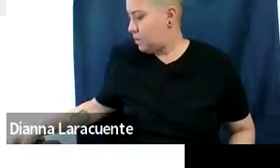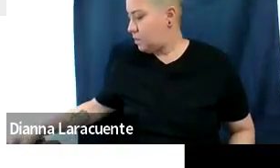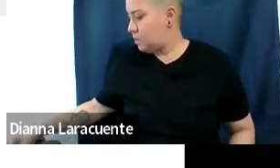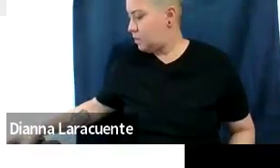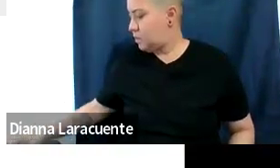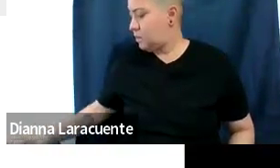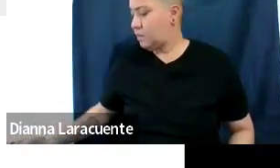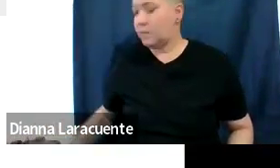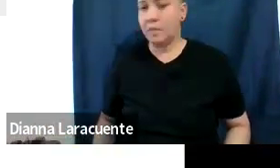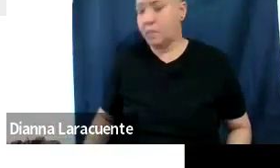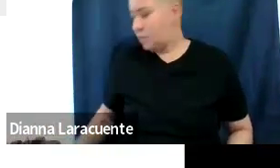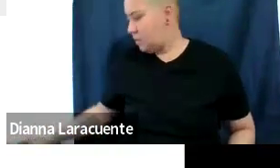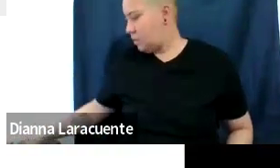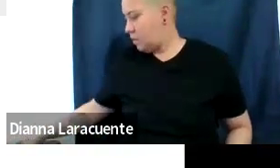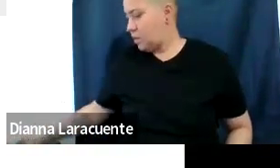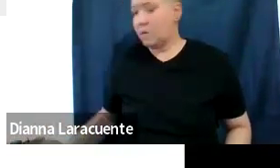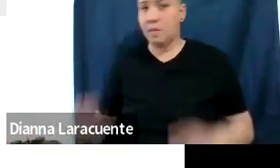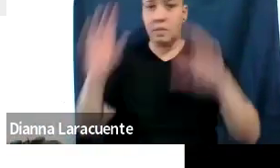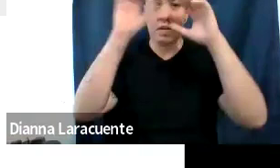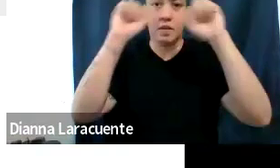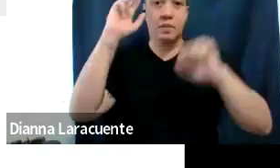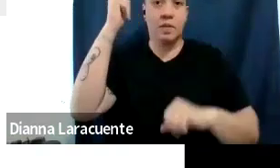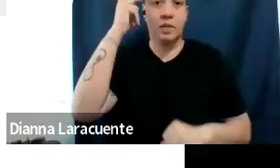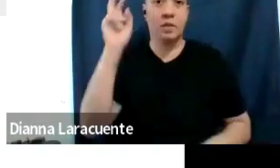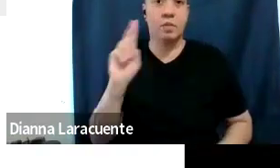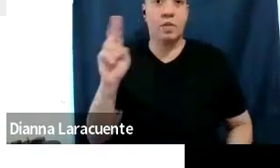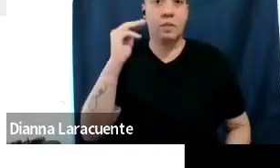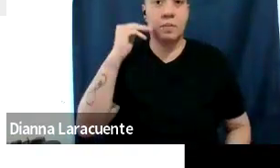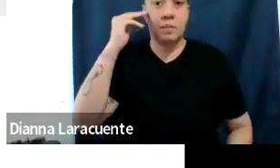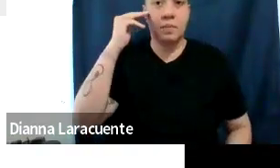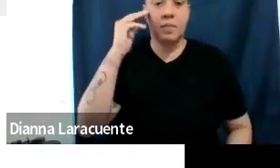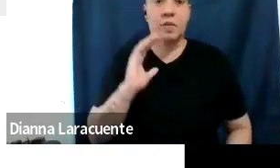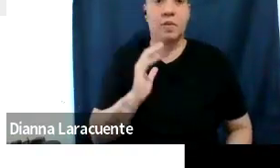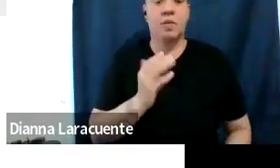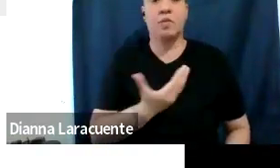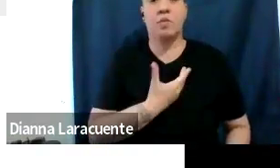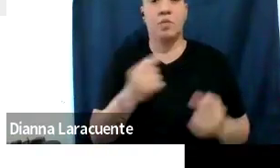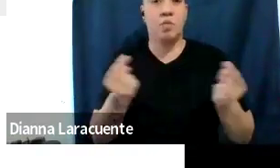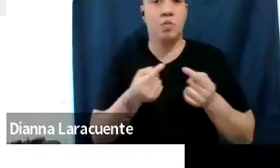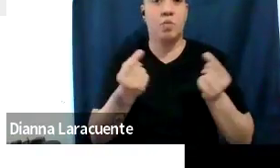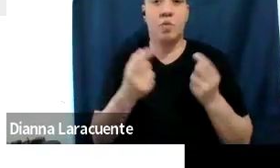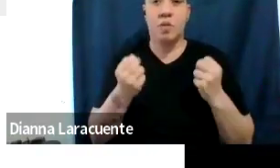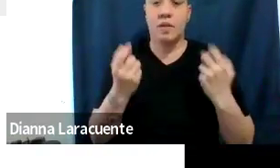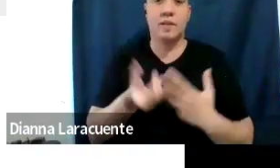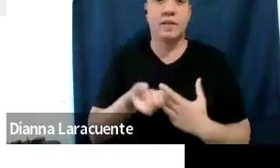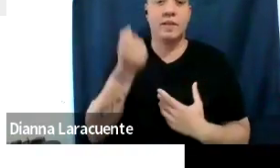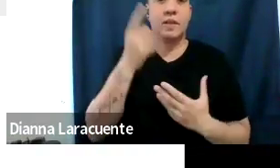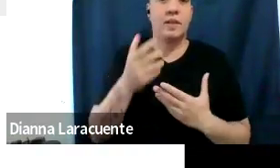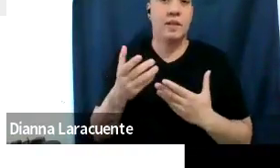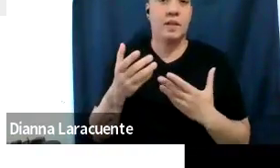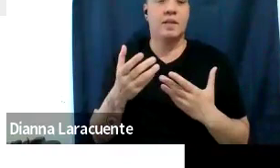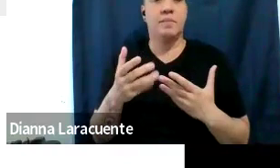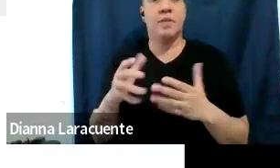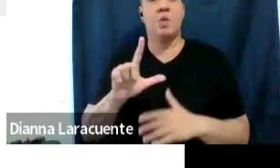¿cómo es que se llama? El presidente del Partido Republicano de Mayagüez. Nuestro duelo es inmenso porque entendemos que la pérdida de Muñoz